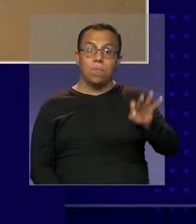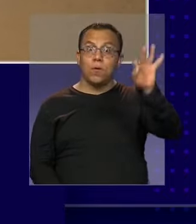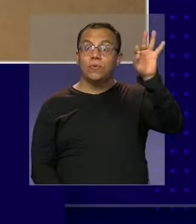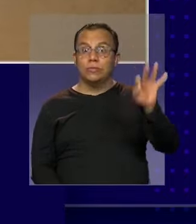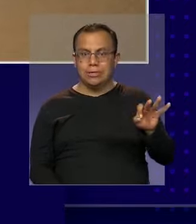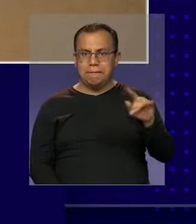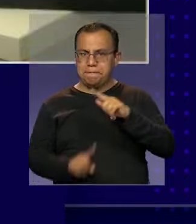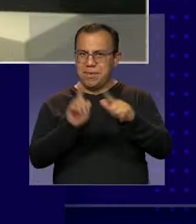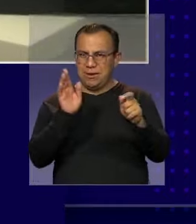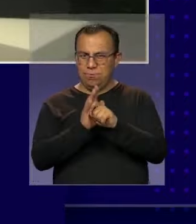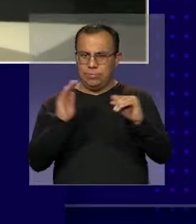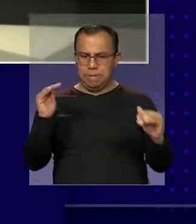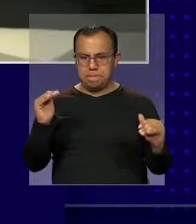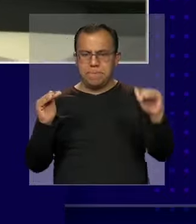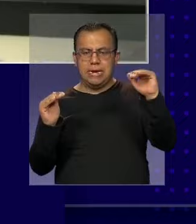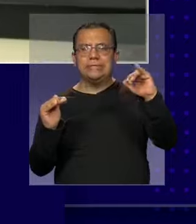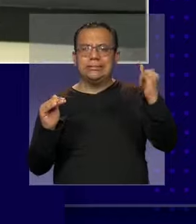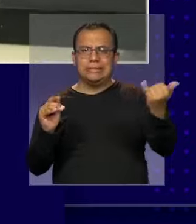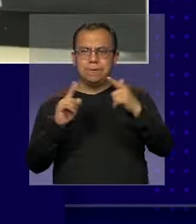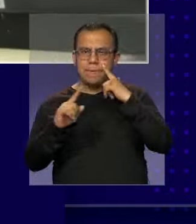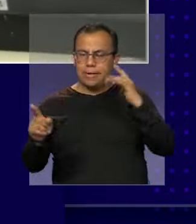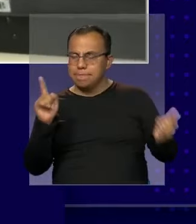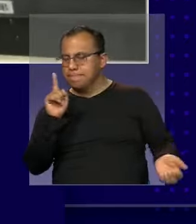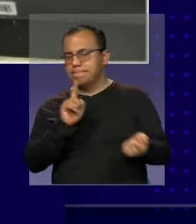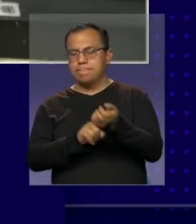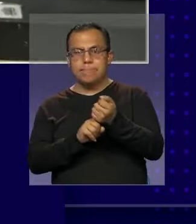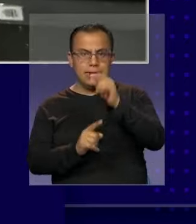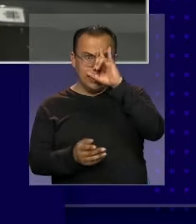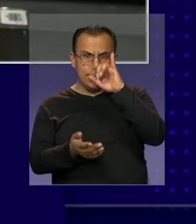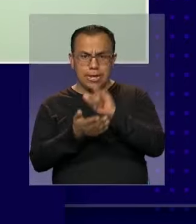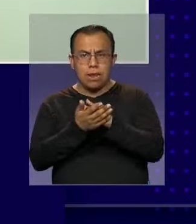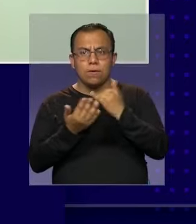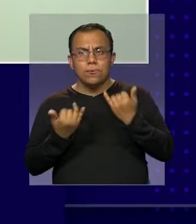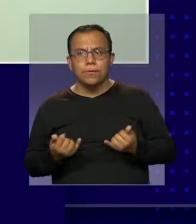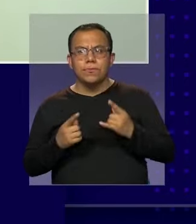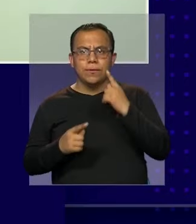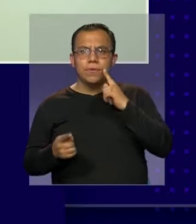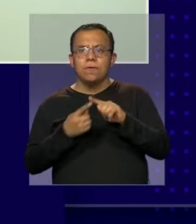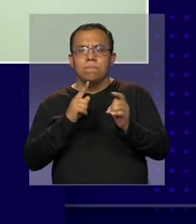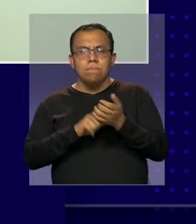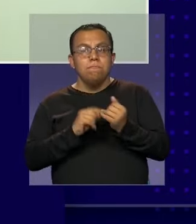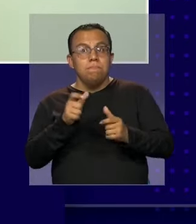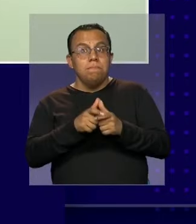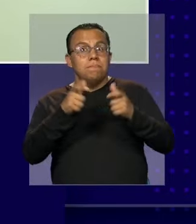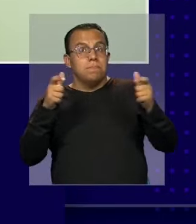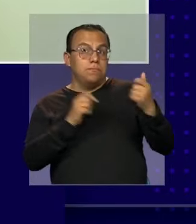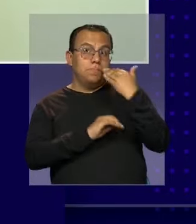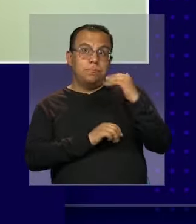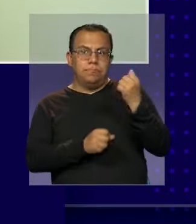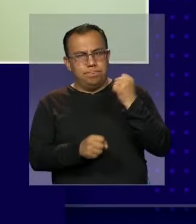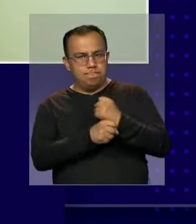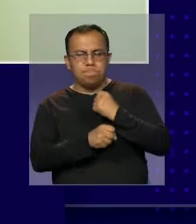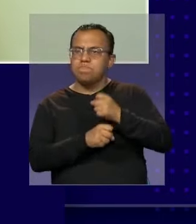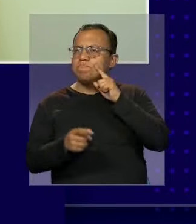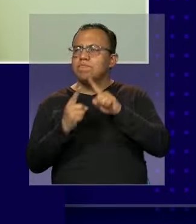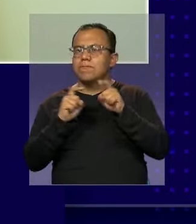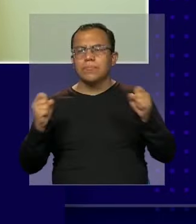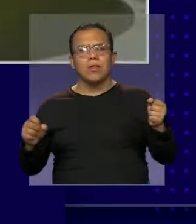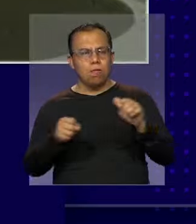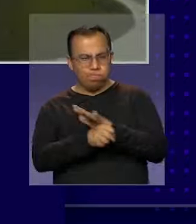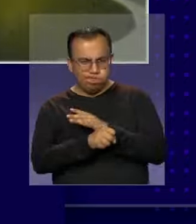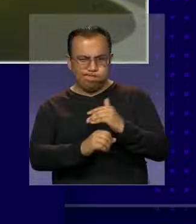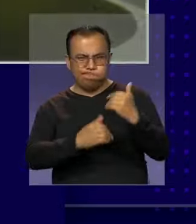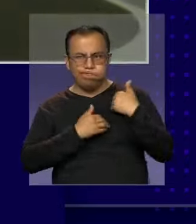52,4%. Sin embargo, la meta, creo, por supuesto, que es lograr que más mujeres logren estar